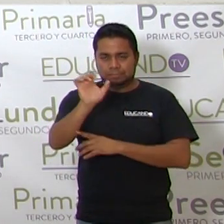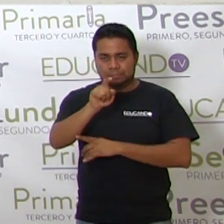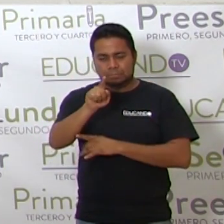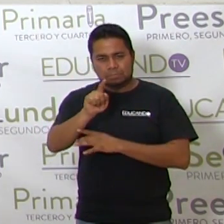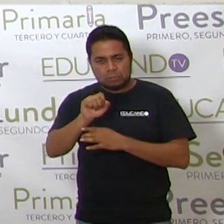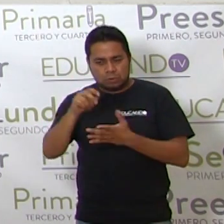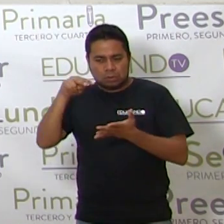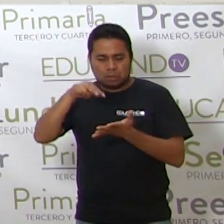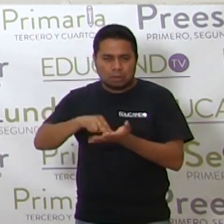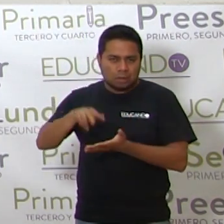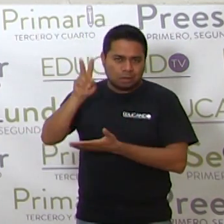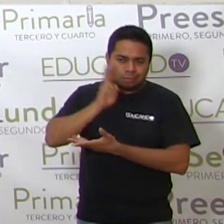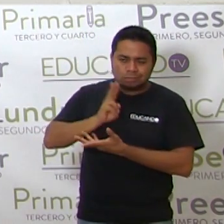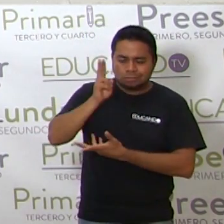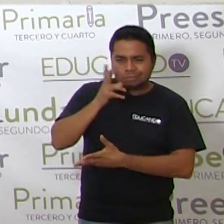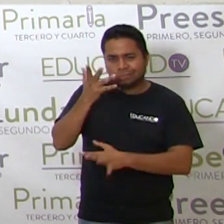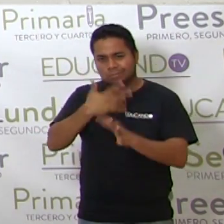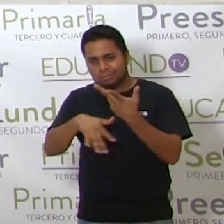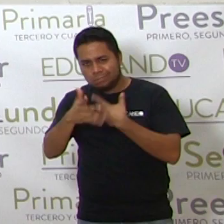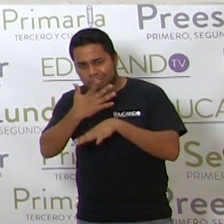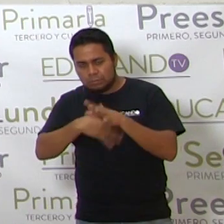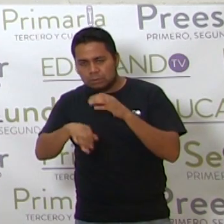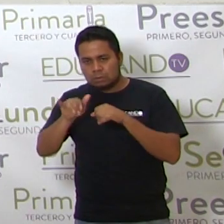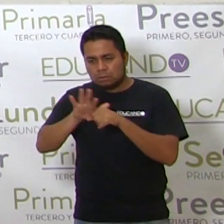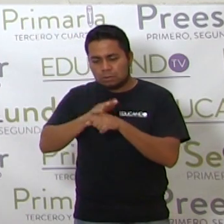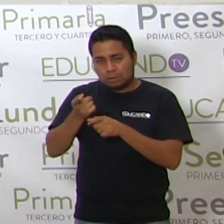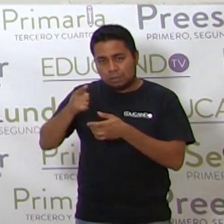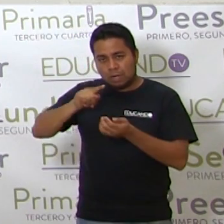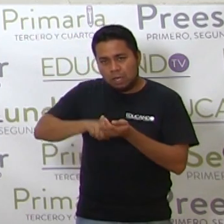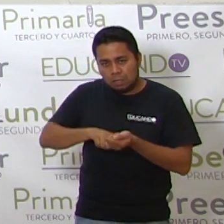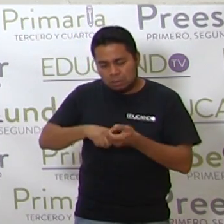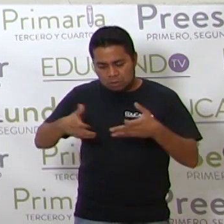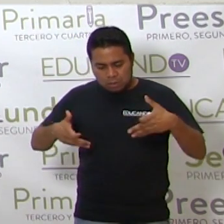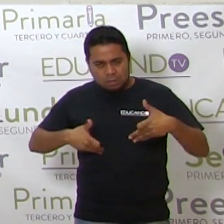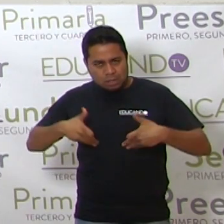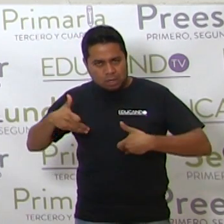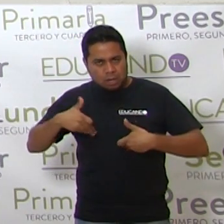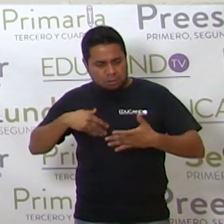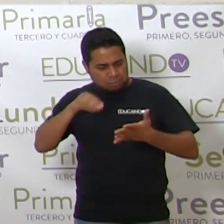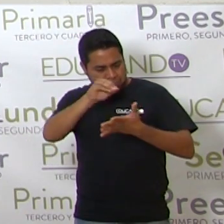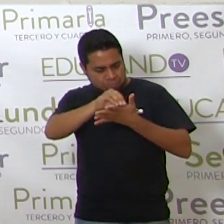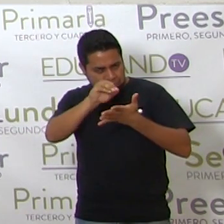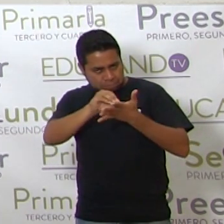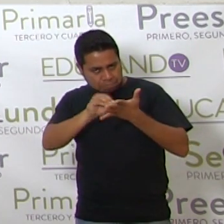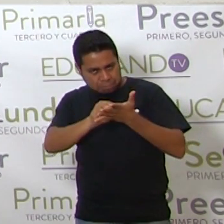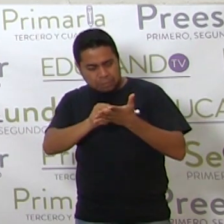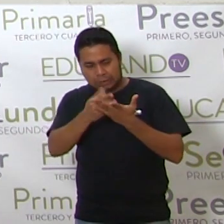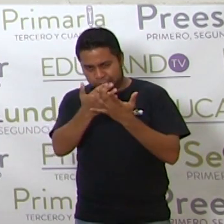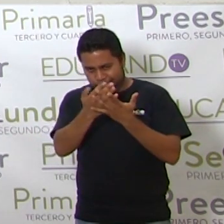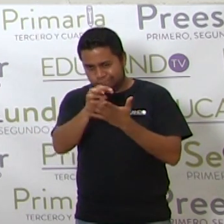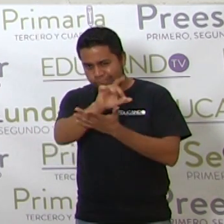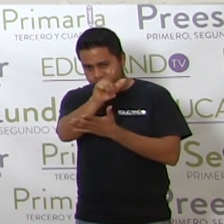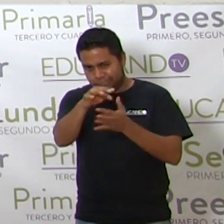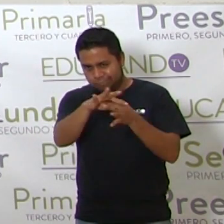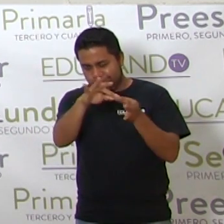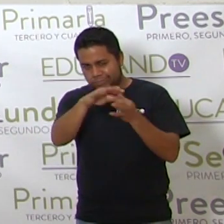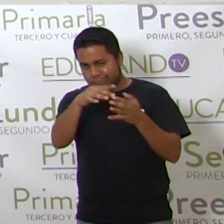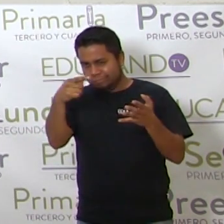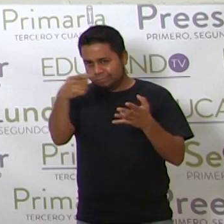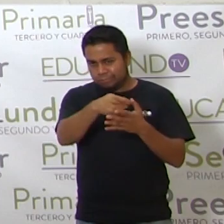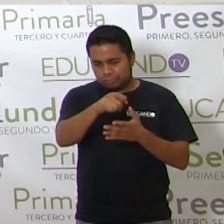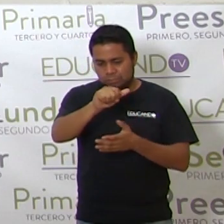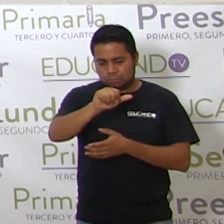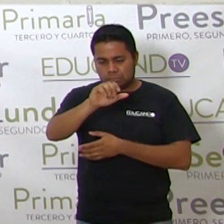ensayos porque vienen en los guiones de teatro que en un momento lo vamos a ver las